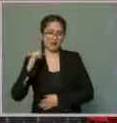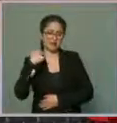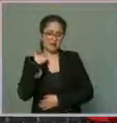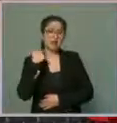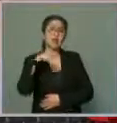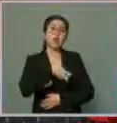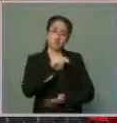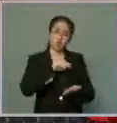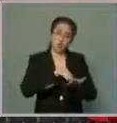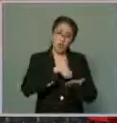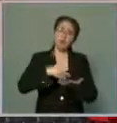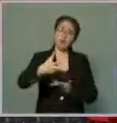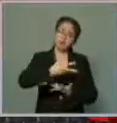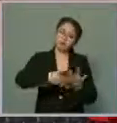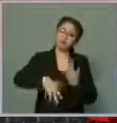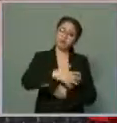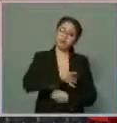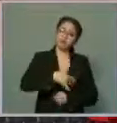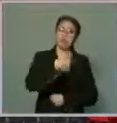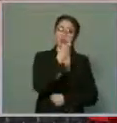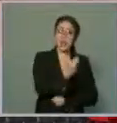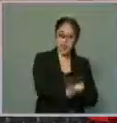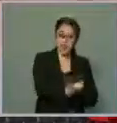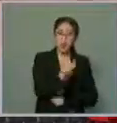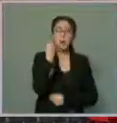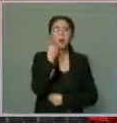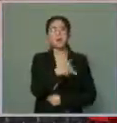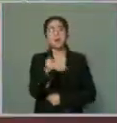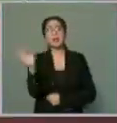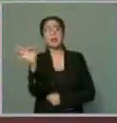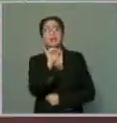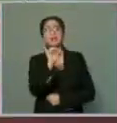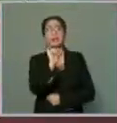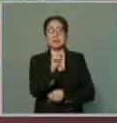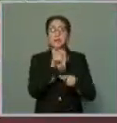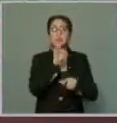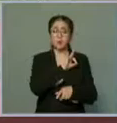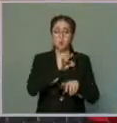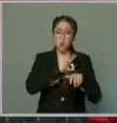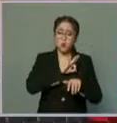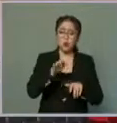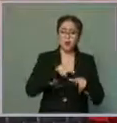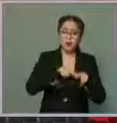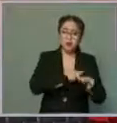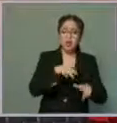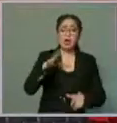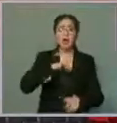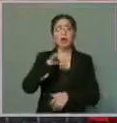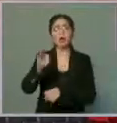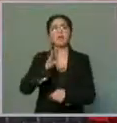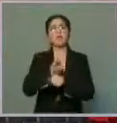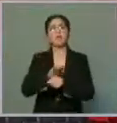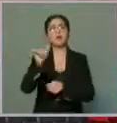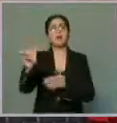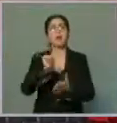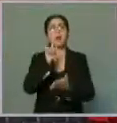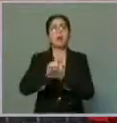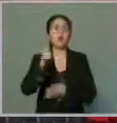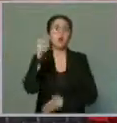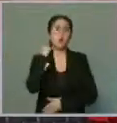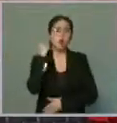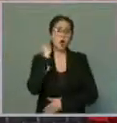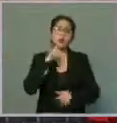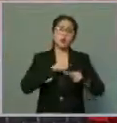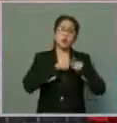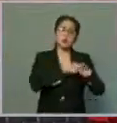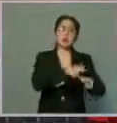recursos, todavía está una disputa, exactamente, y todavía hay una defensa legal para que se mantenga este Obamacare.